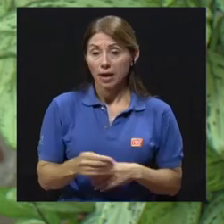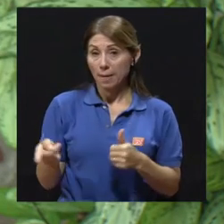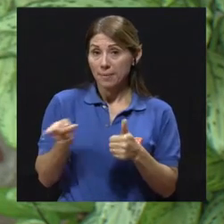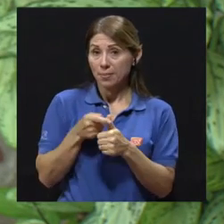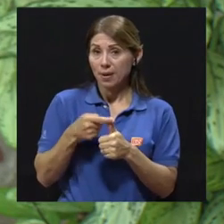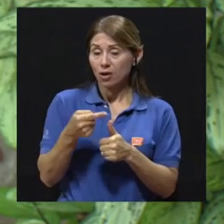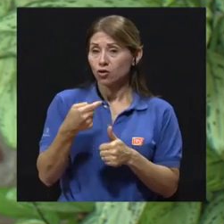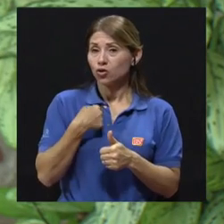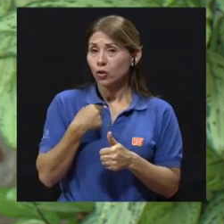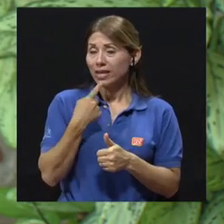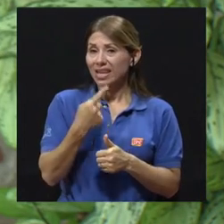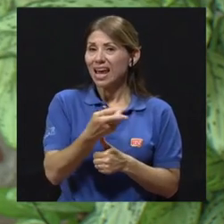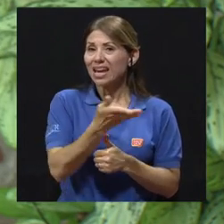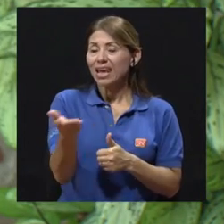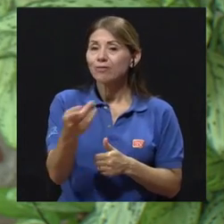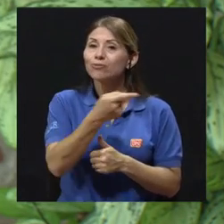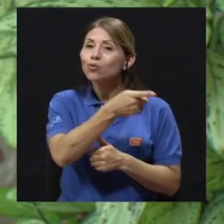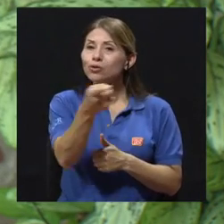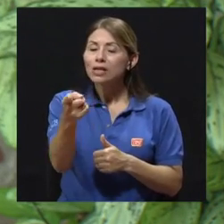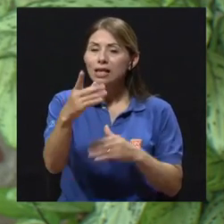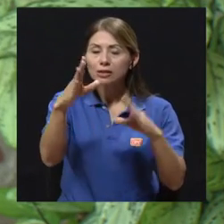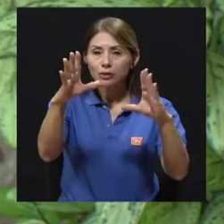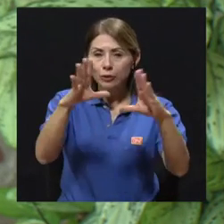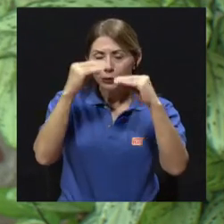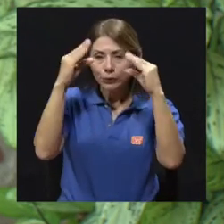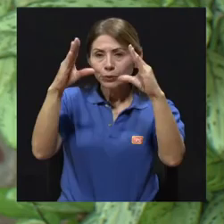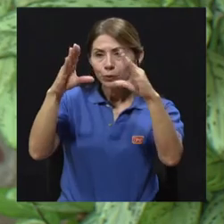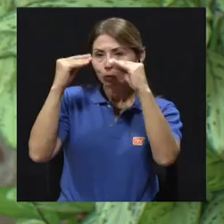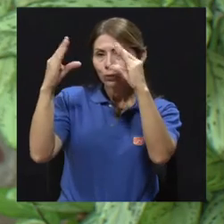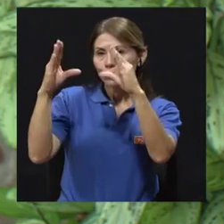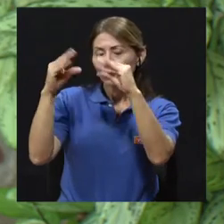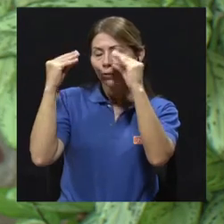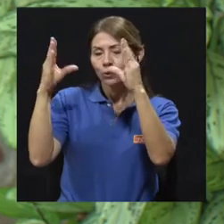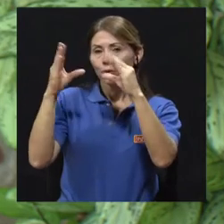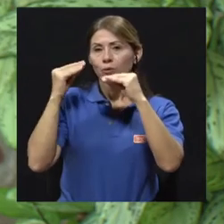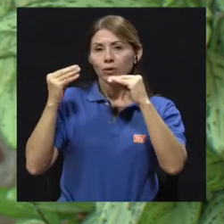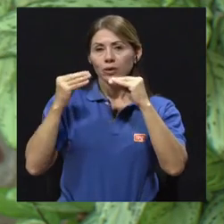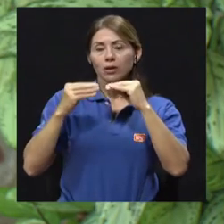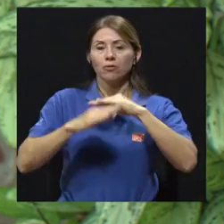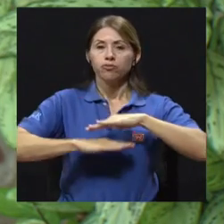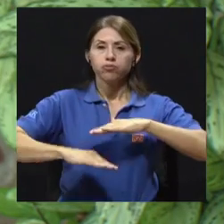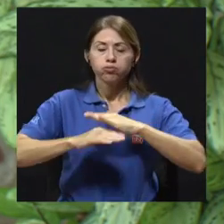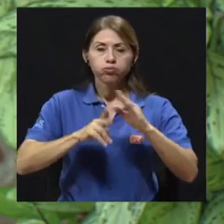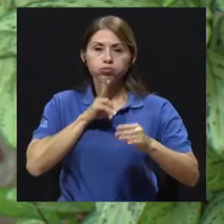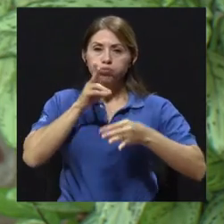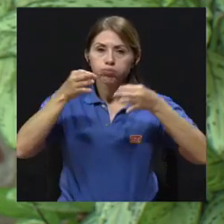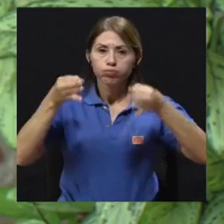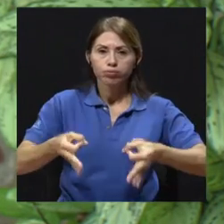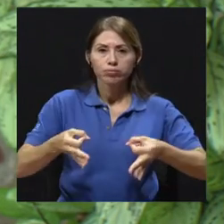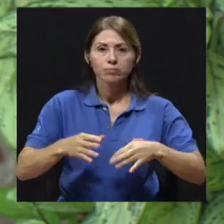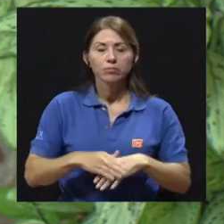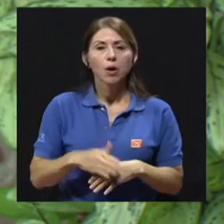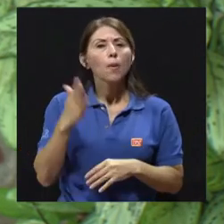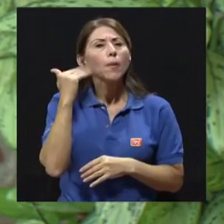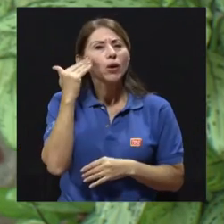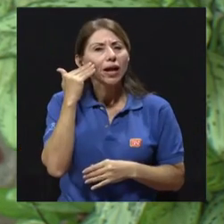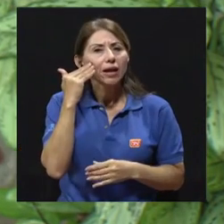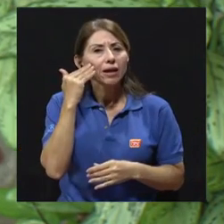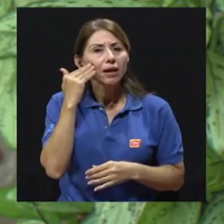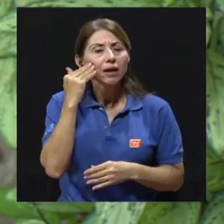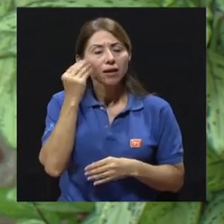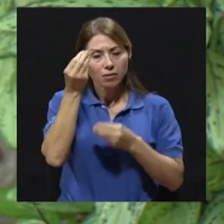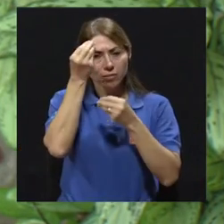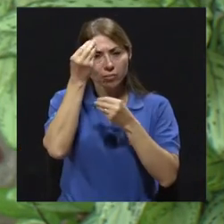primero que yo aconsejaría es informarse, pero tener una información fidedigna. Volvemos al tema anterior, ¿verdad? ¿Por qué informarse?